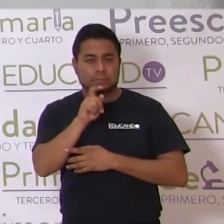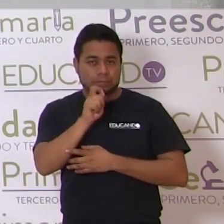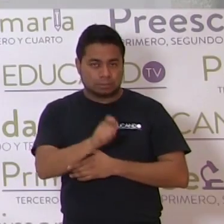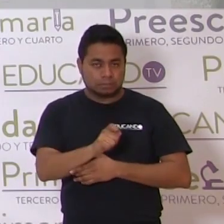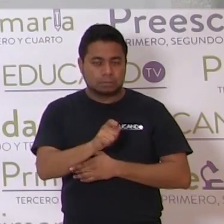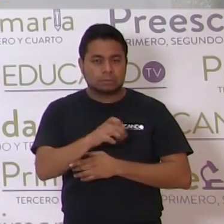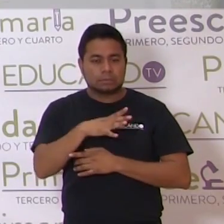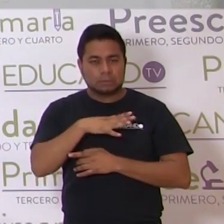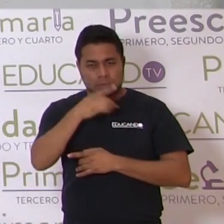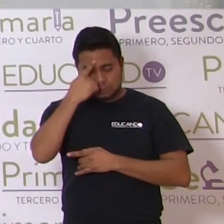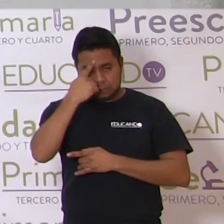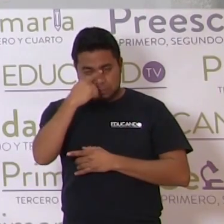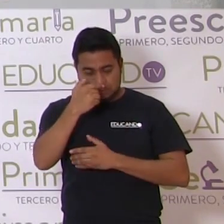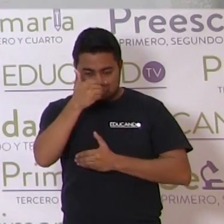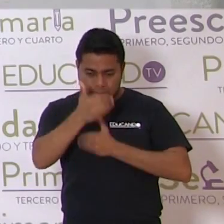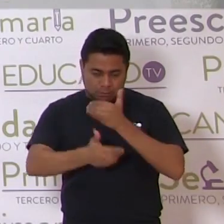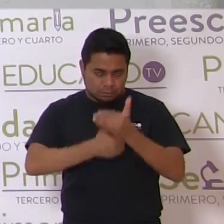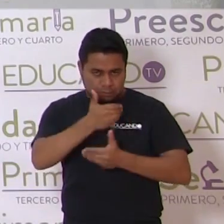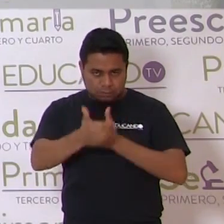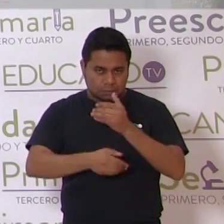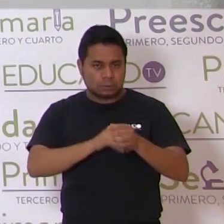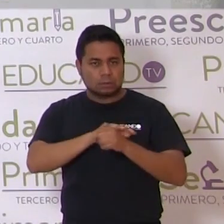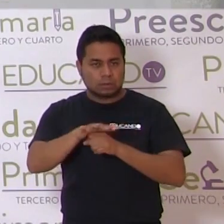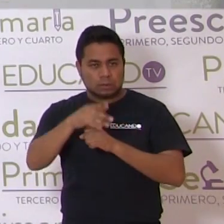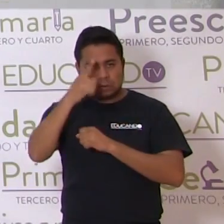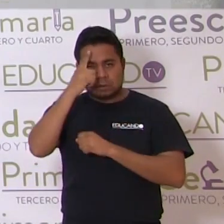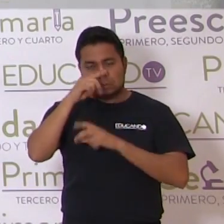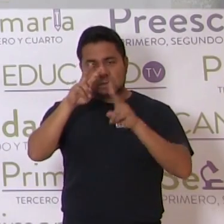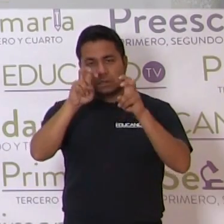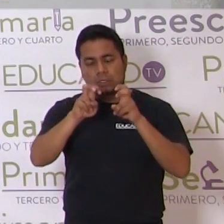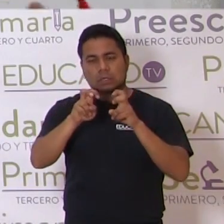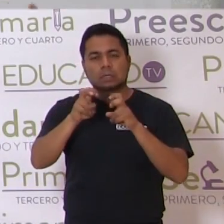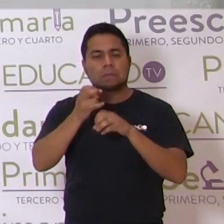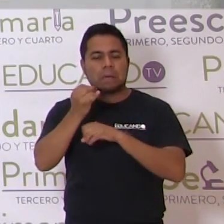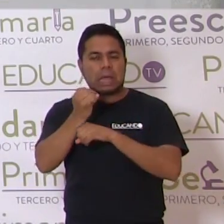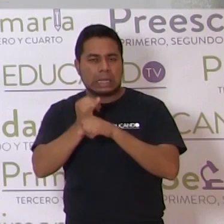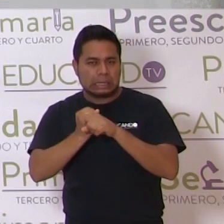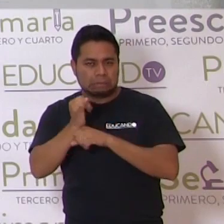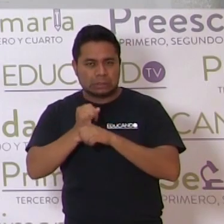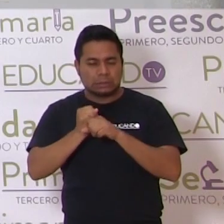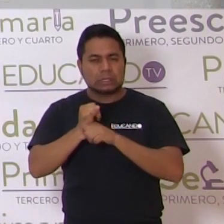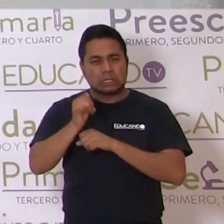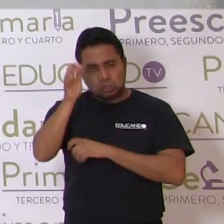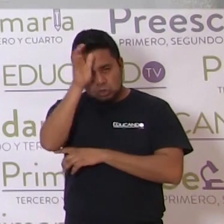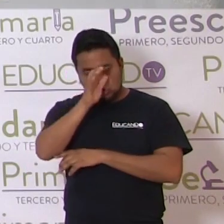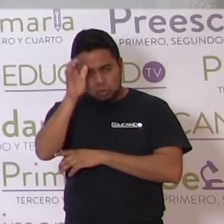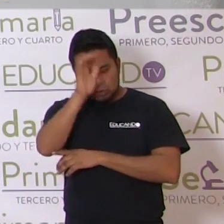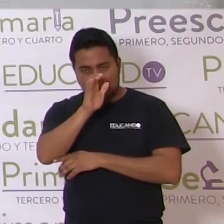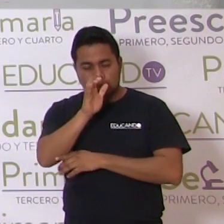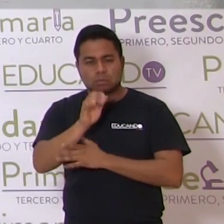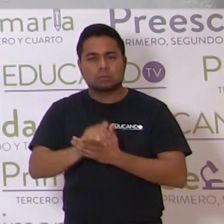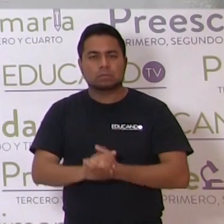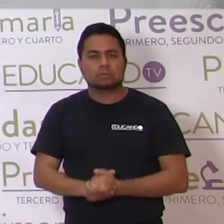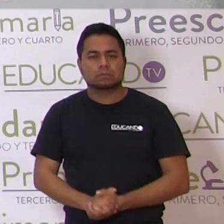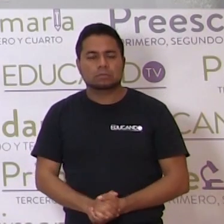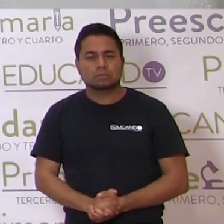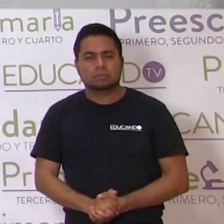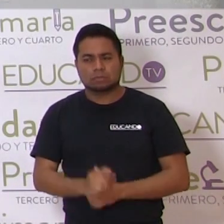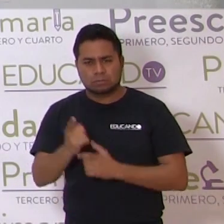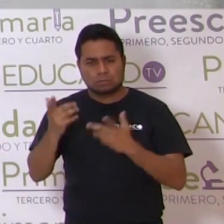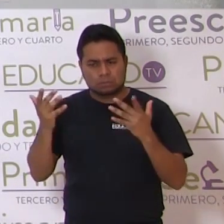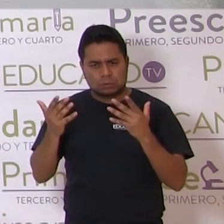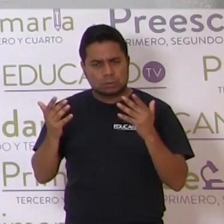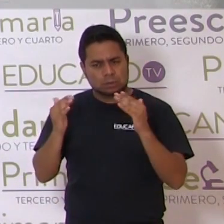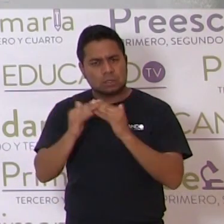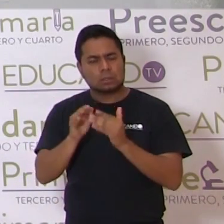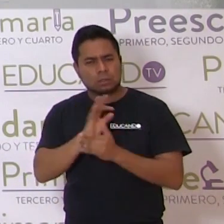el desarrollo del experimento científico. Que por cierto, este experimento científico ustedes pueden hacerlo en